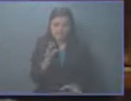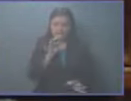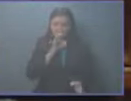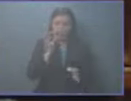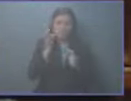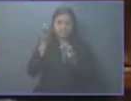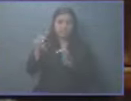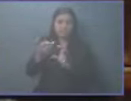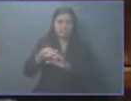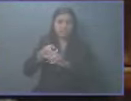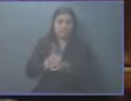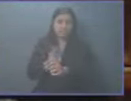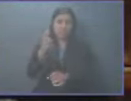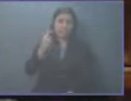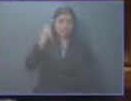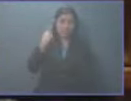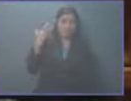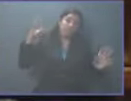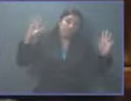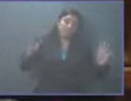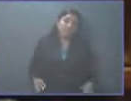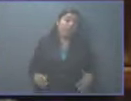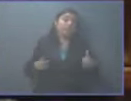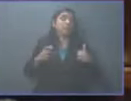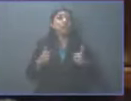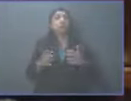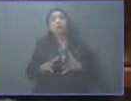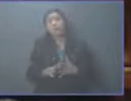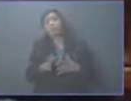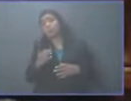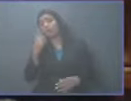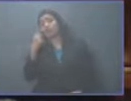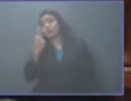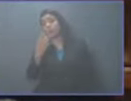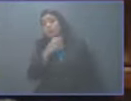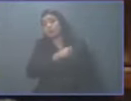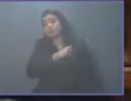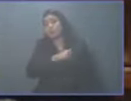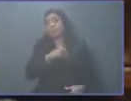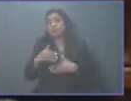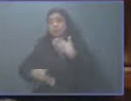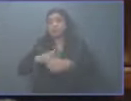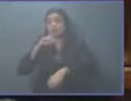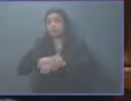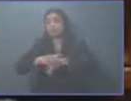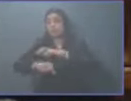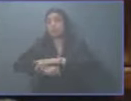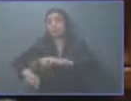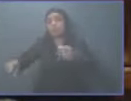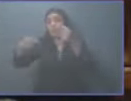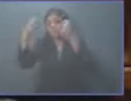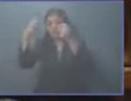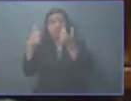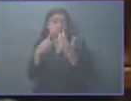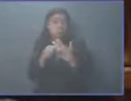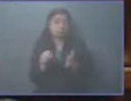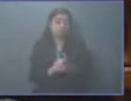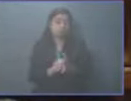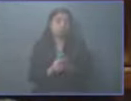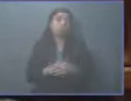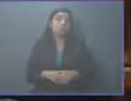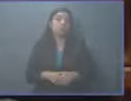viceministro. Sin lugar a duda, esto también forma parte de una responsabilidad penal que no la deduce la Asamblea